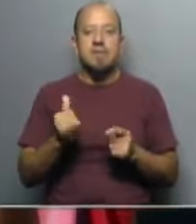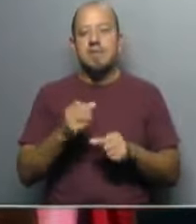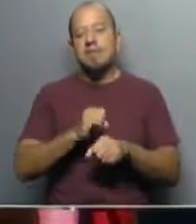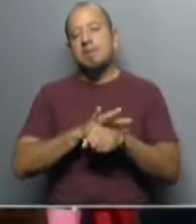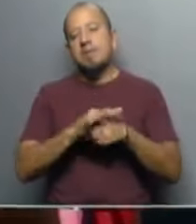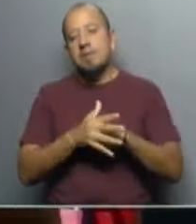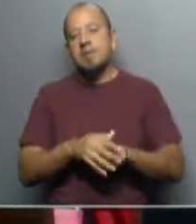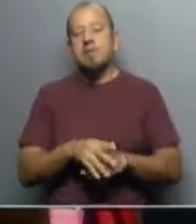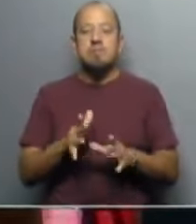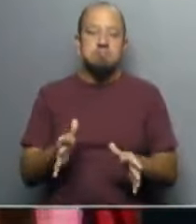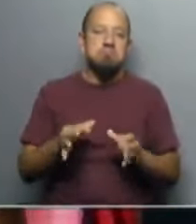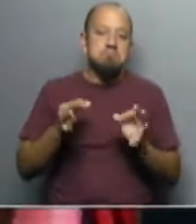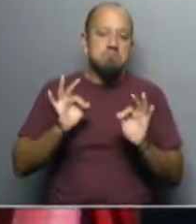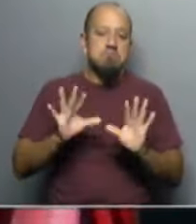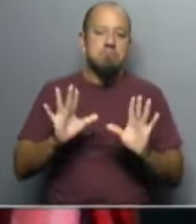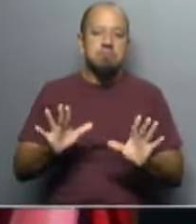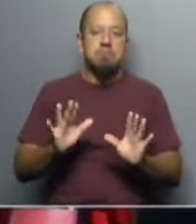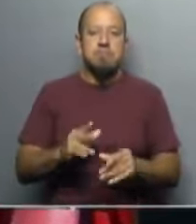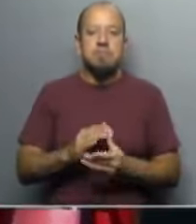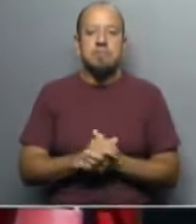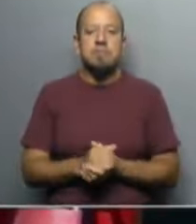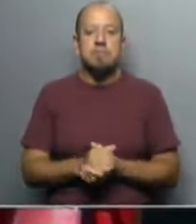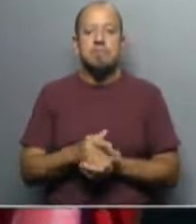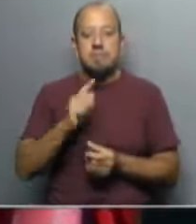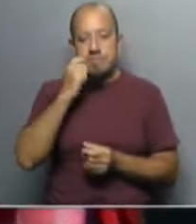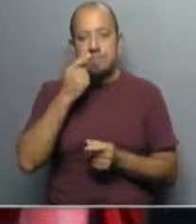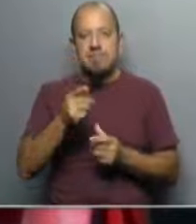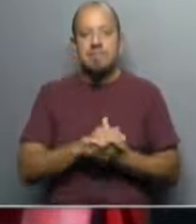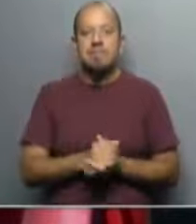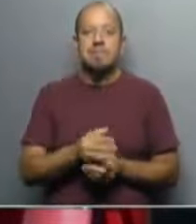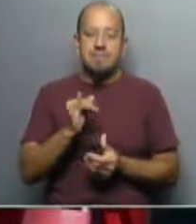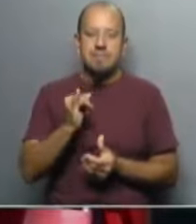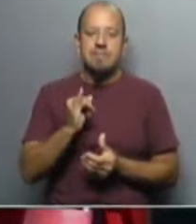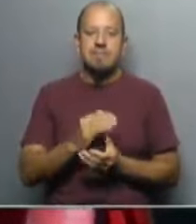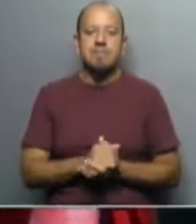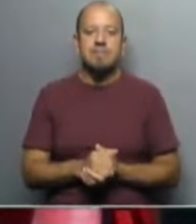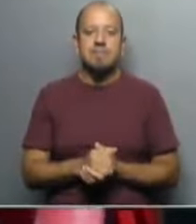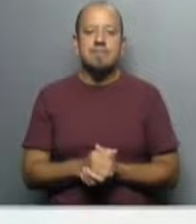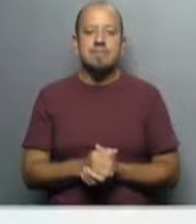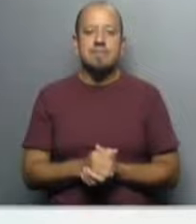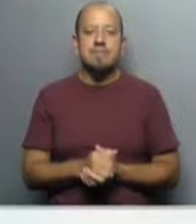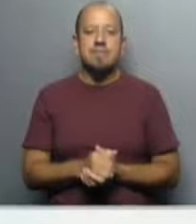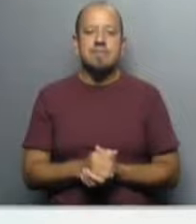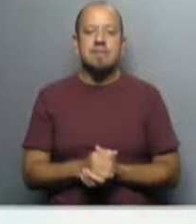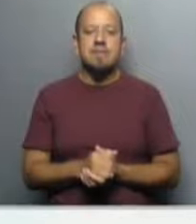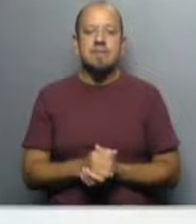todo con protección, pero tranquilo. ¿Te gusta? Sí, me encanta. Es un lindo trabajo, la verdad.